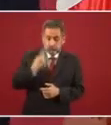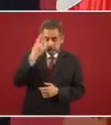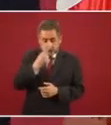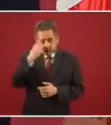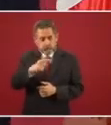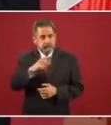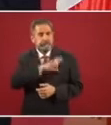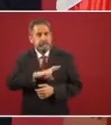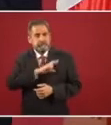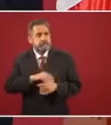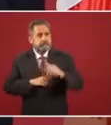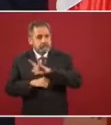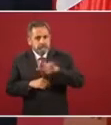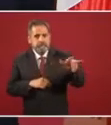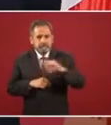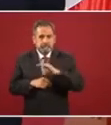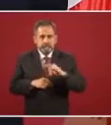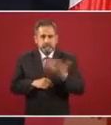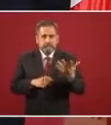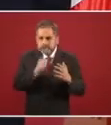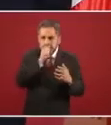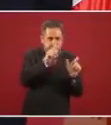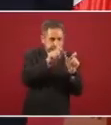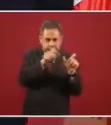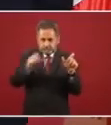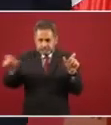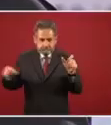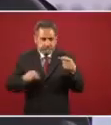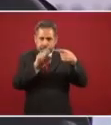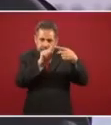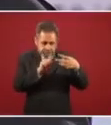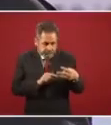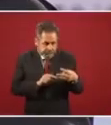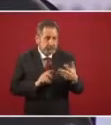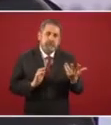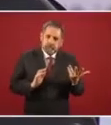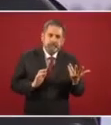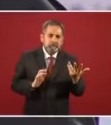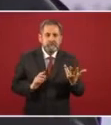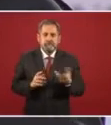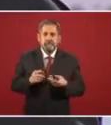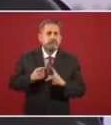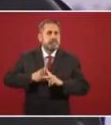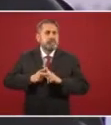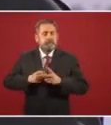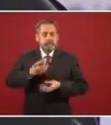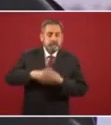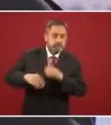avión, considerando estos seis rubros que tomamos en cuenta, que son lo que